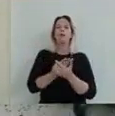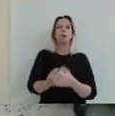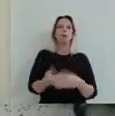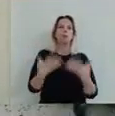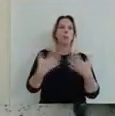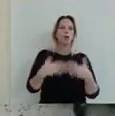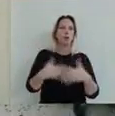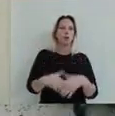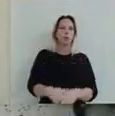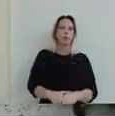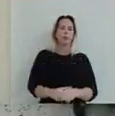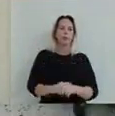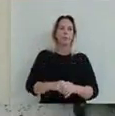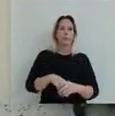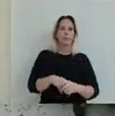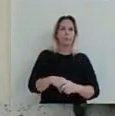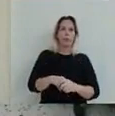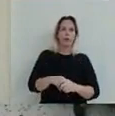Concejal Miño.